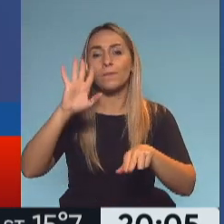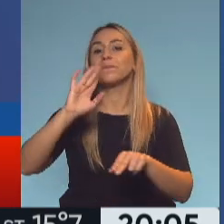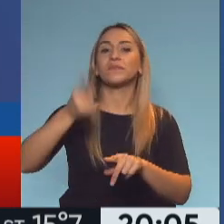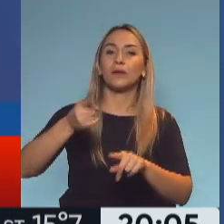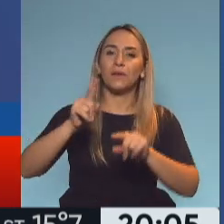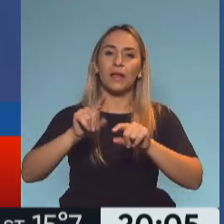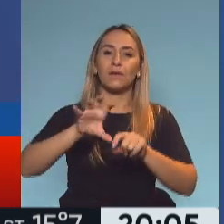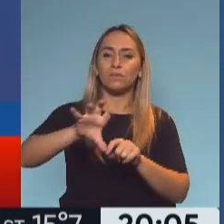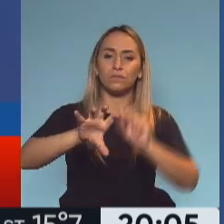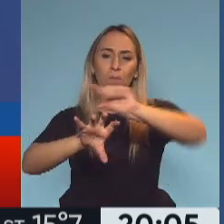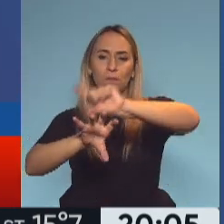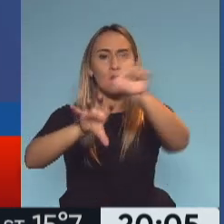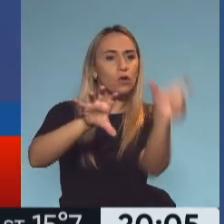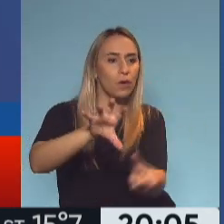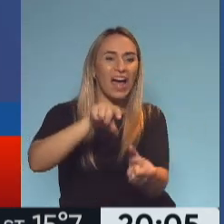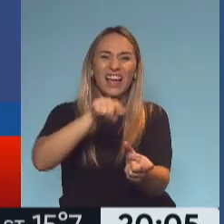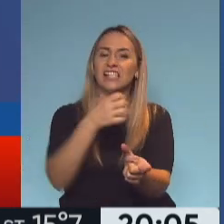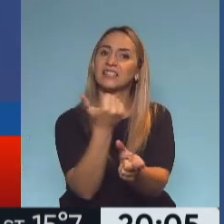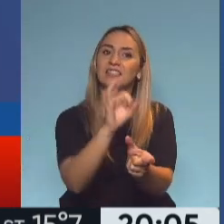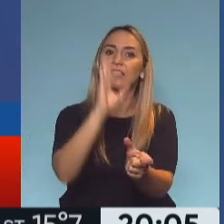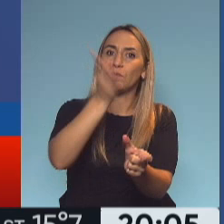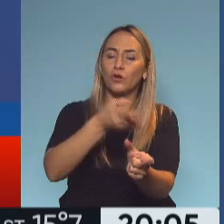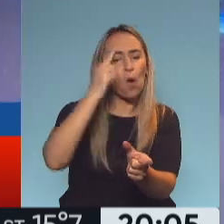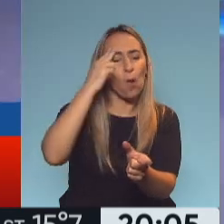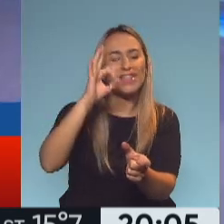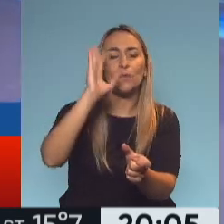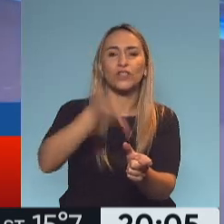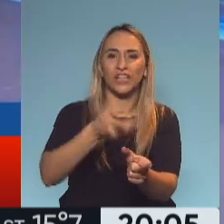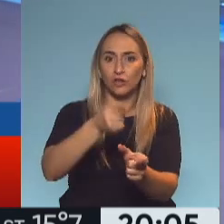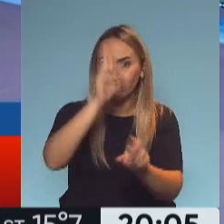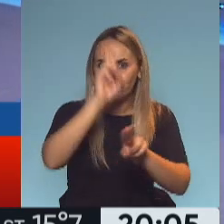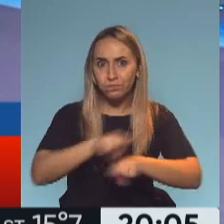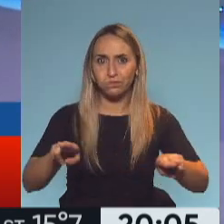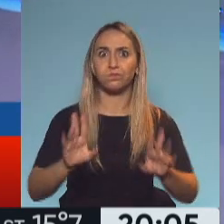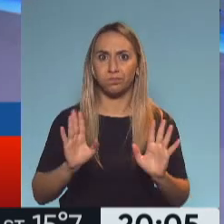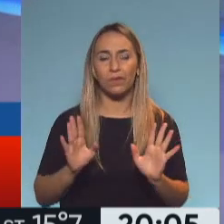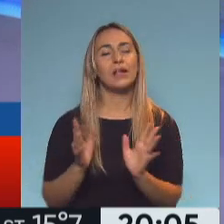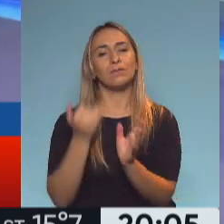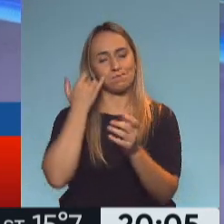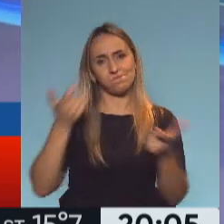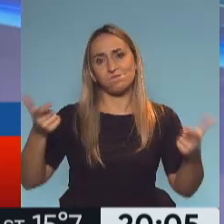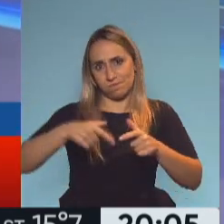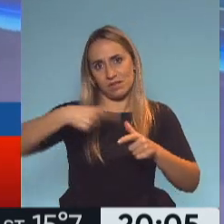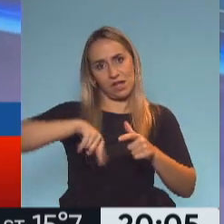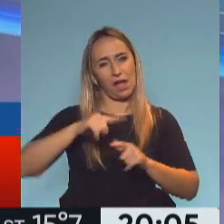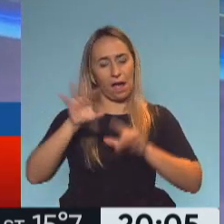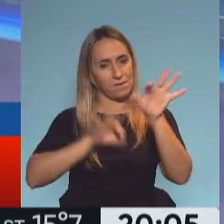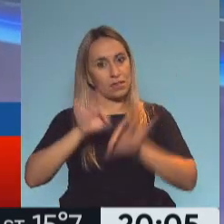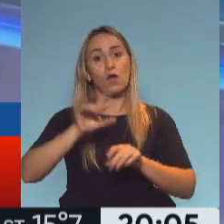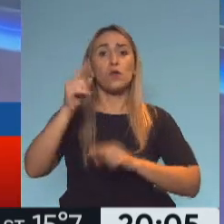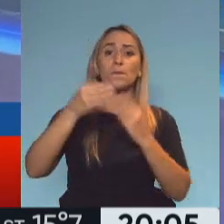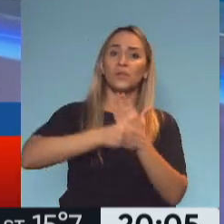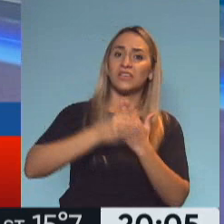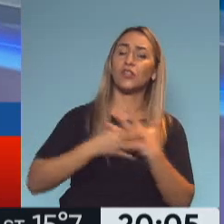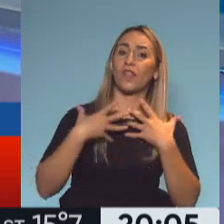del 90%. Entonces, van a volver a hablar, ya están hablando a nivel de ministros de salud